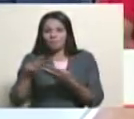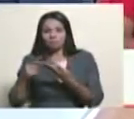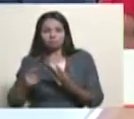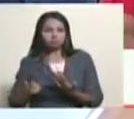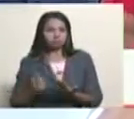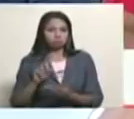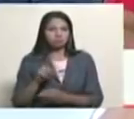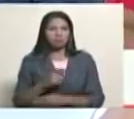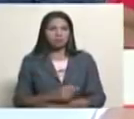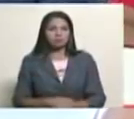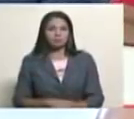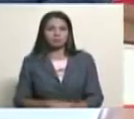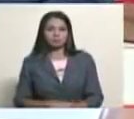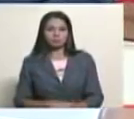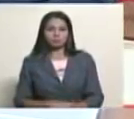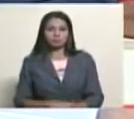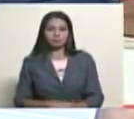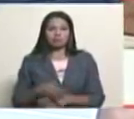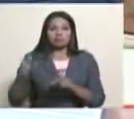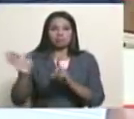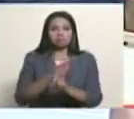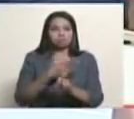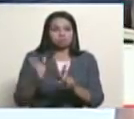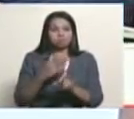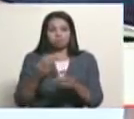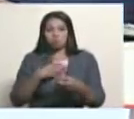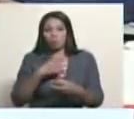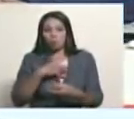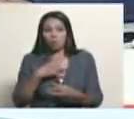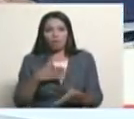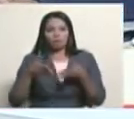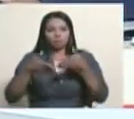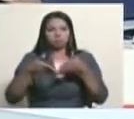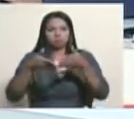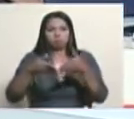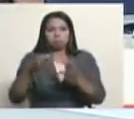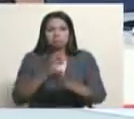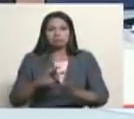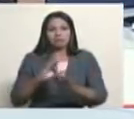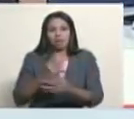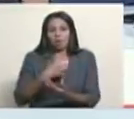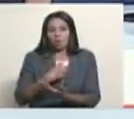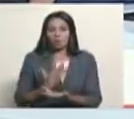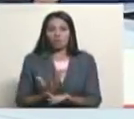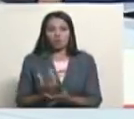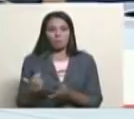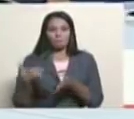complementarios fueron saboteados y no salieron de los puertos donde iban a salir.